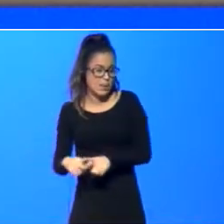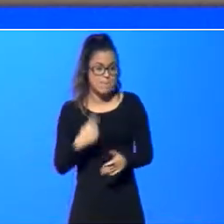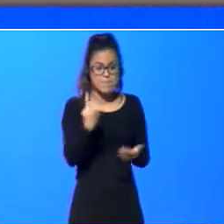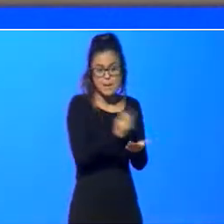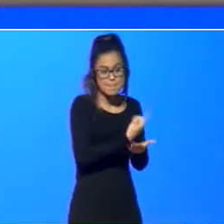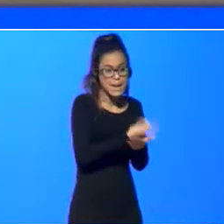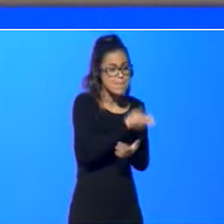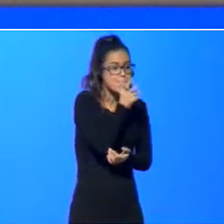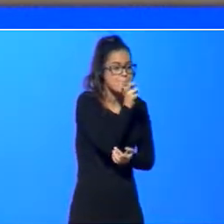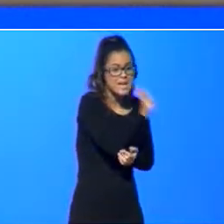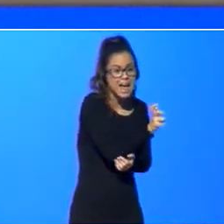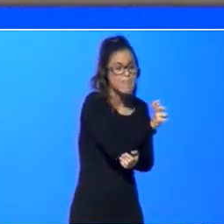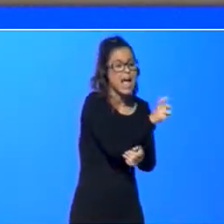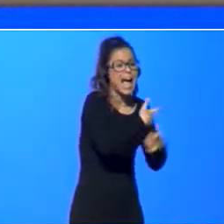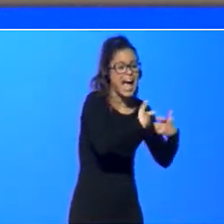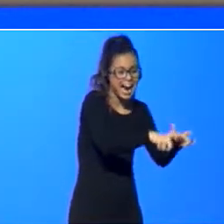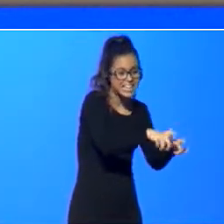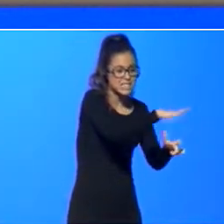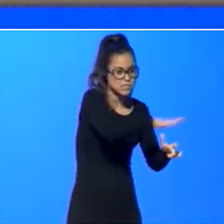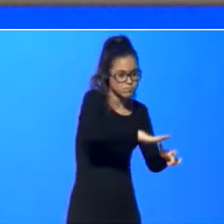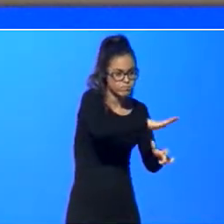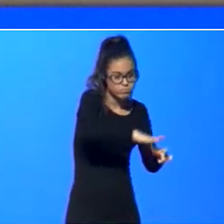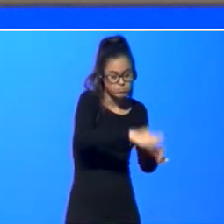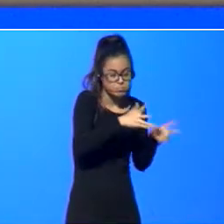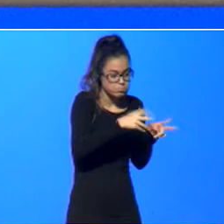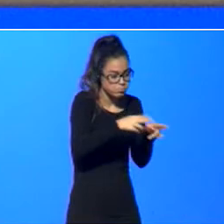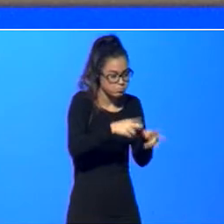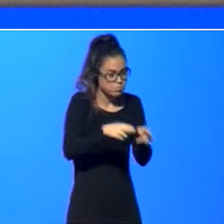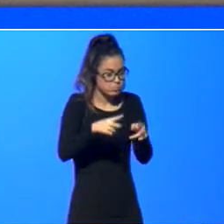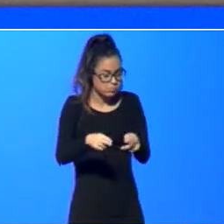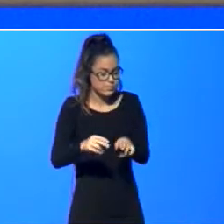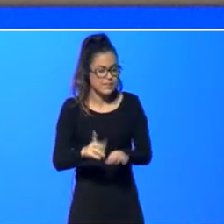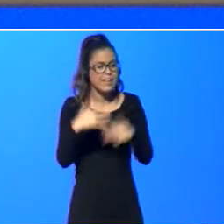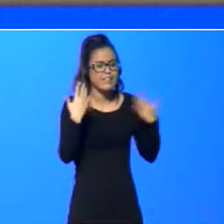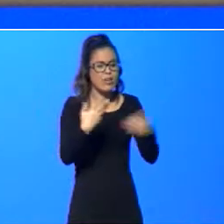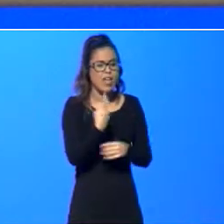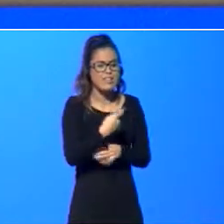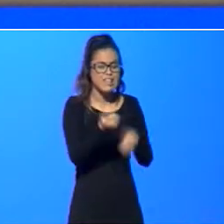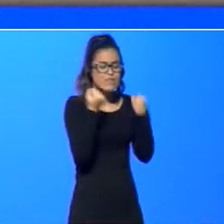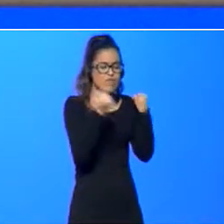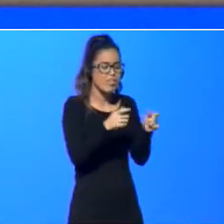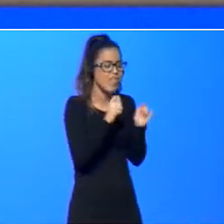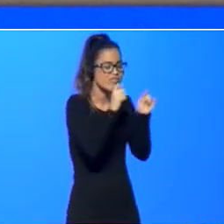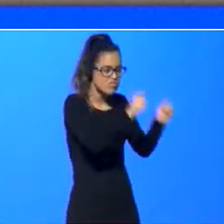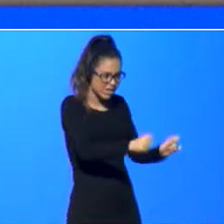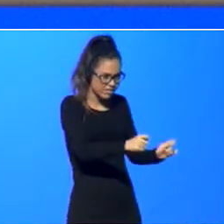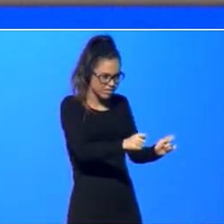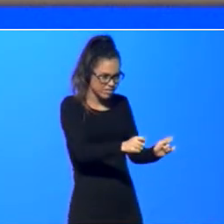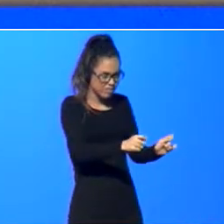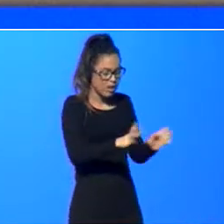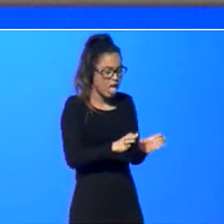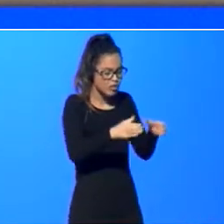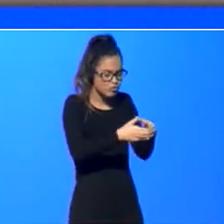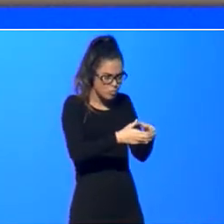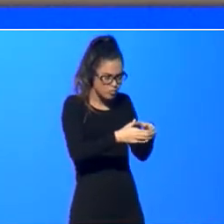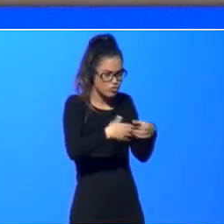áreas y la secundaria en materias. Bueno, hay que dar mucha fuerza a los equipos de áreas o de materias, porque son